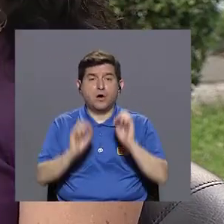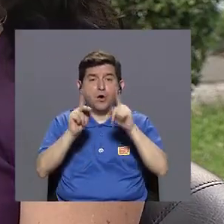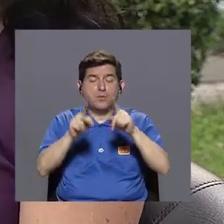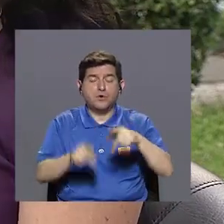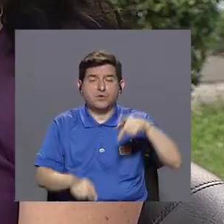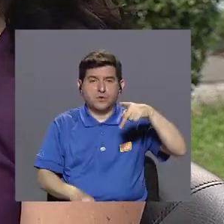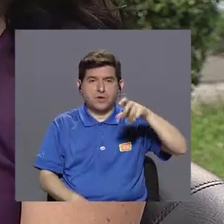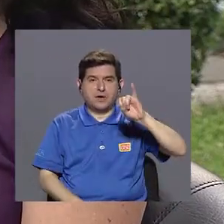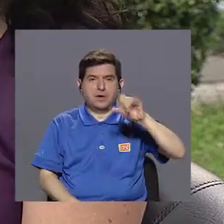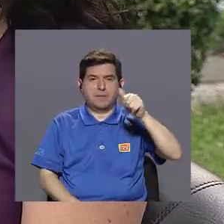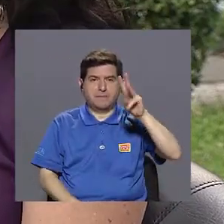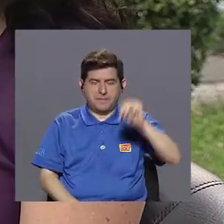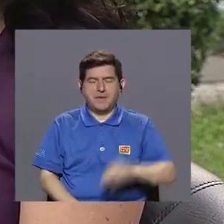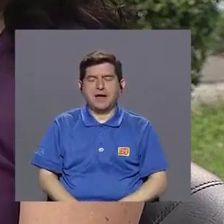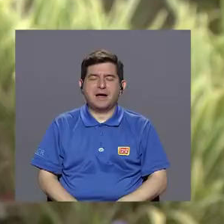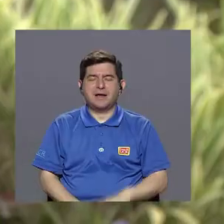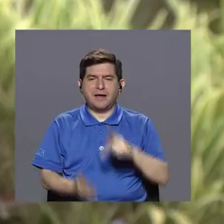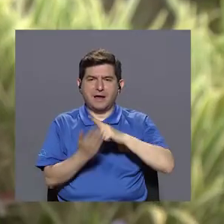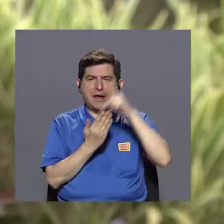disposición, ¿verdad? El PIAM es el programa